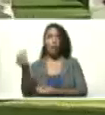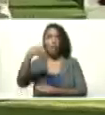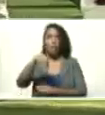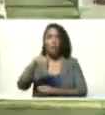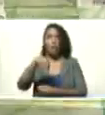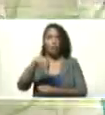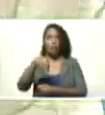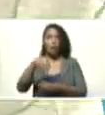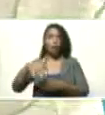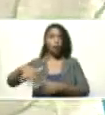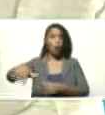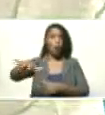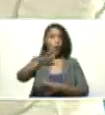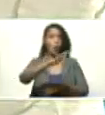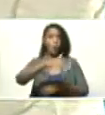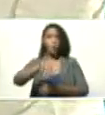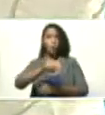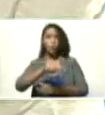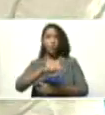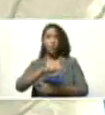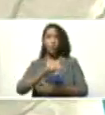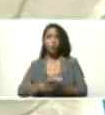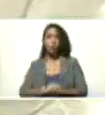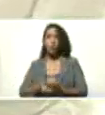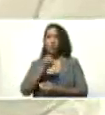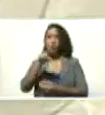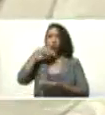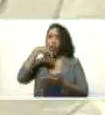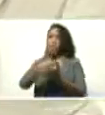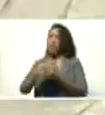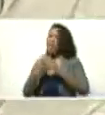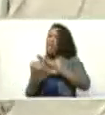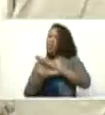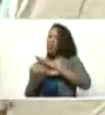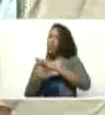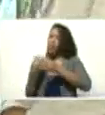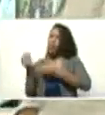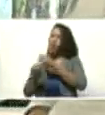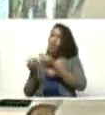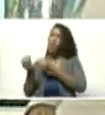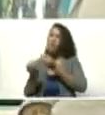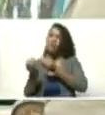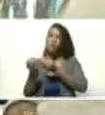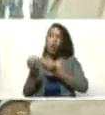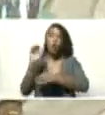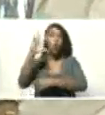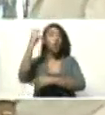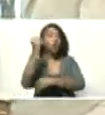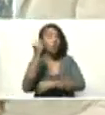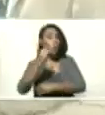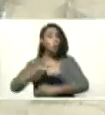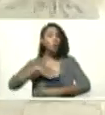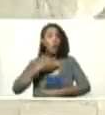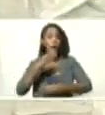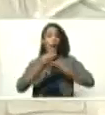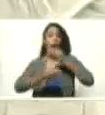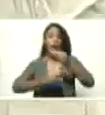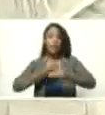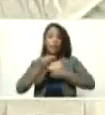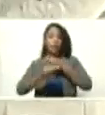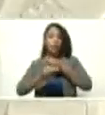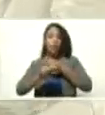todos lo que tú llamaste instrumentos, ¿cómo es? Los logros que puedan ir obteniendo. Los